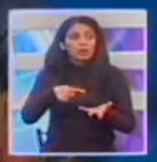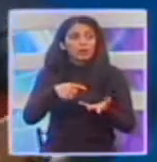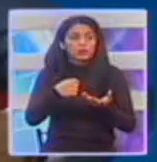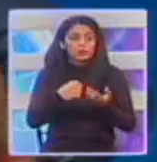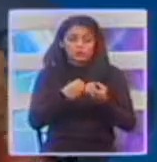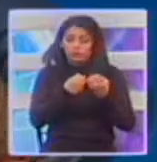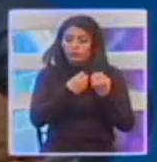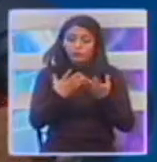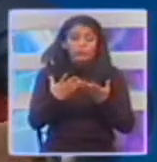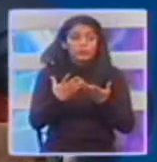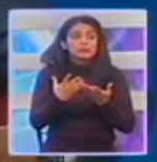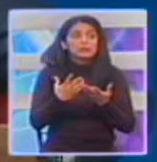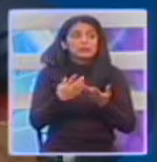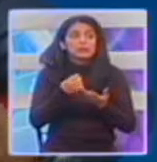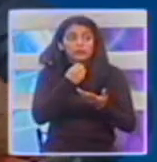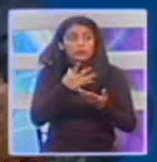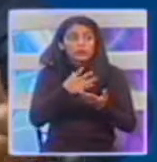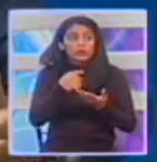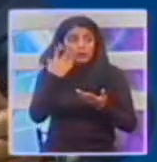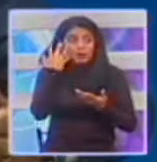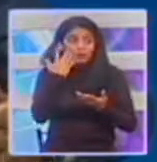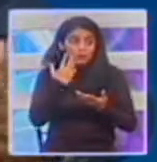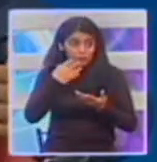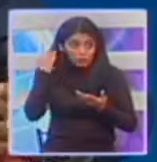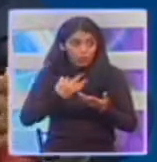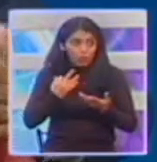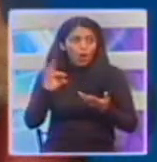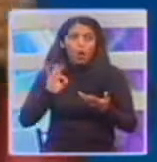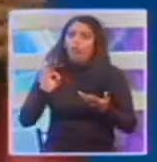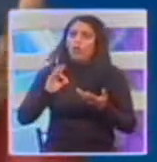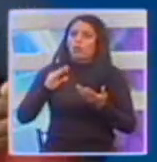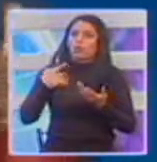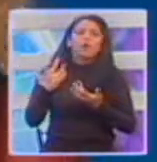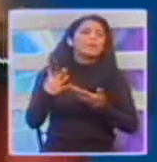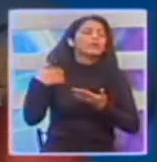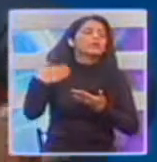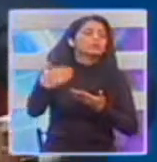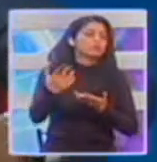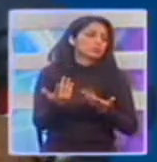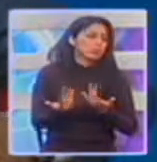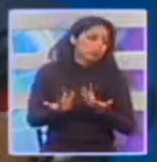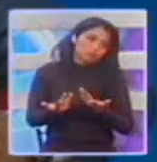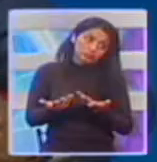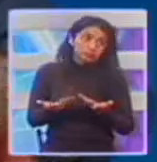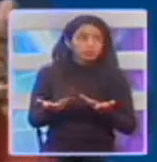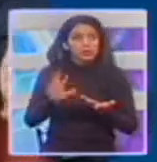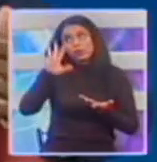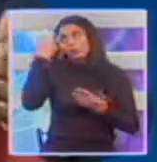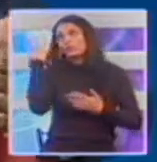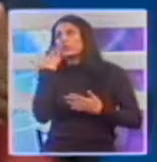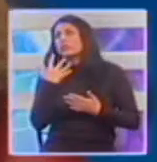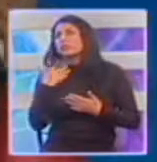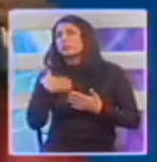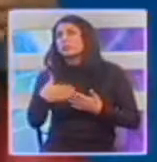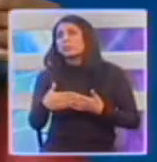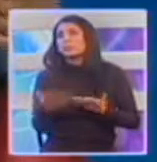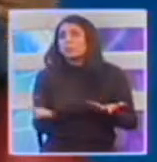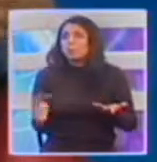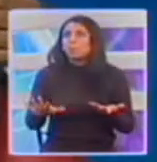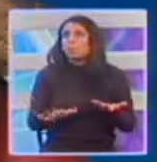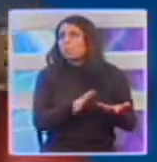correspondiente o puede pedir una prórroga de acuerdo a la ley justamente que son cinco días más estaríamos hablando de